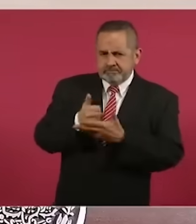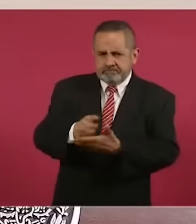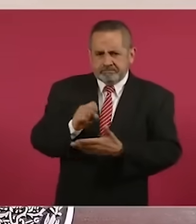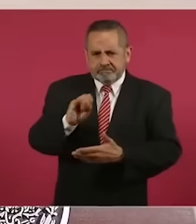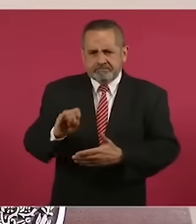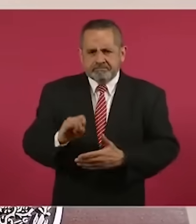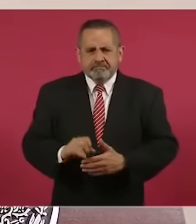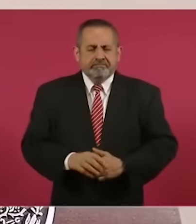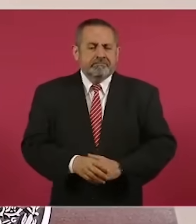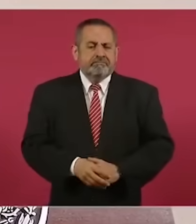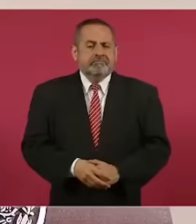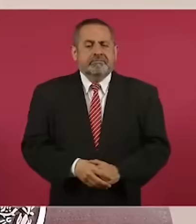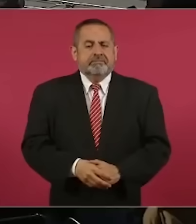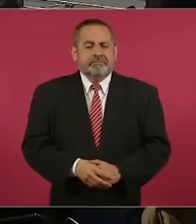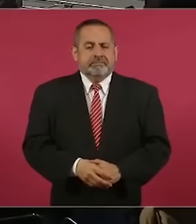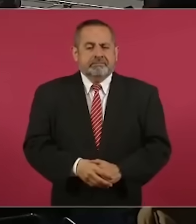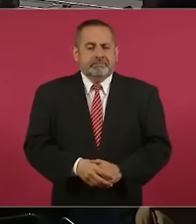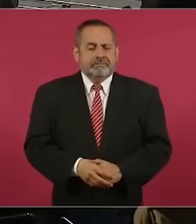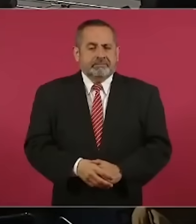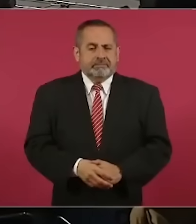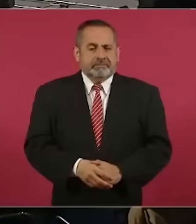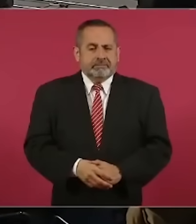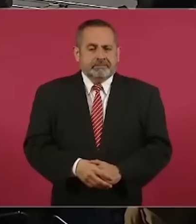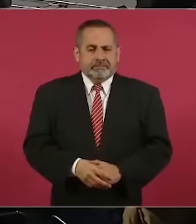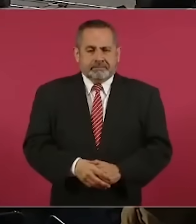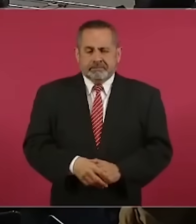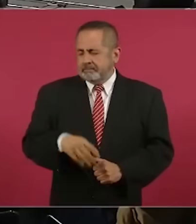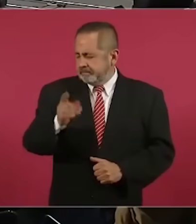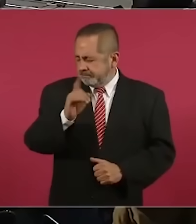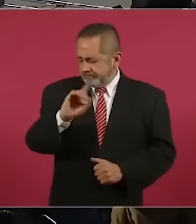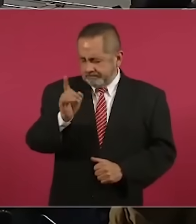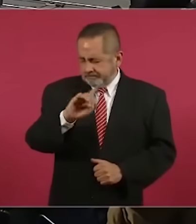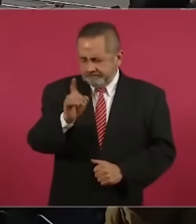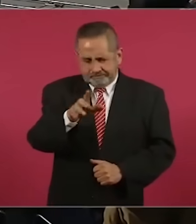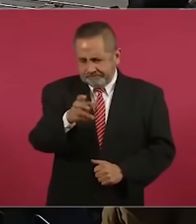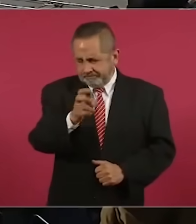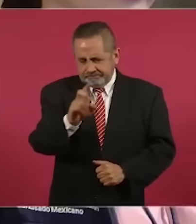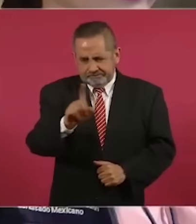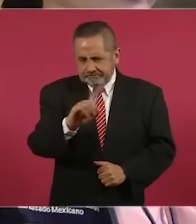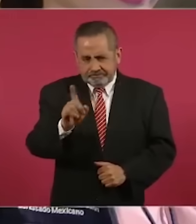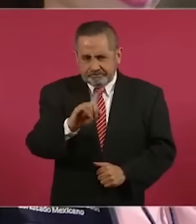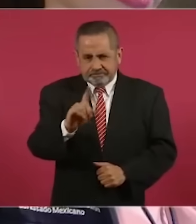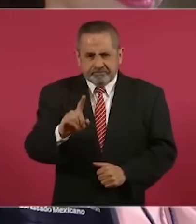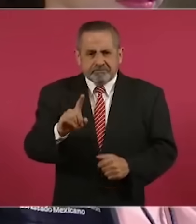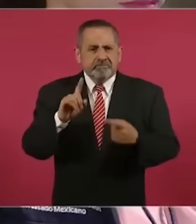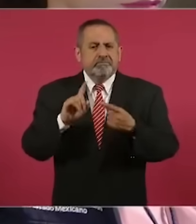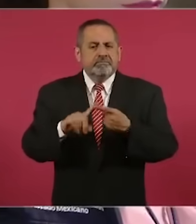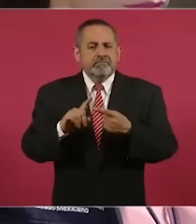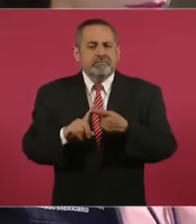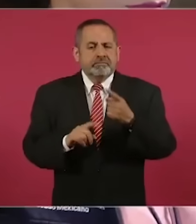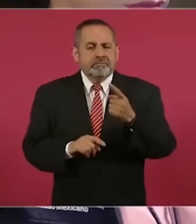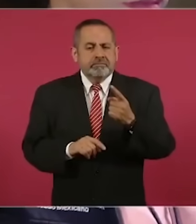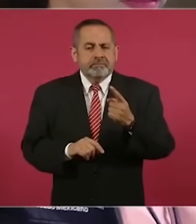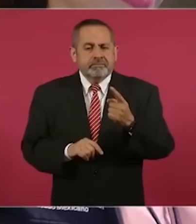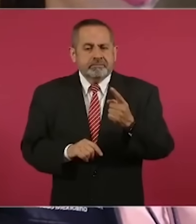Alguien podría estar de enviado a Nuevo León para una de diálogo no no no primero que